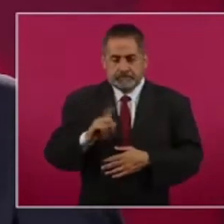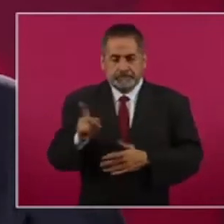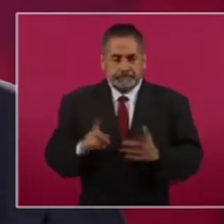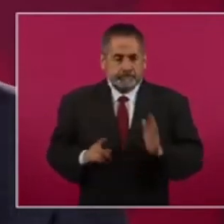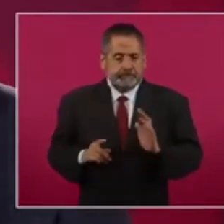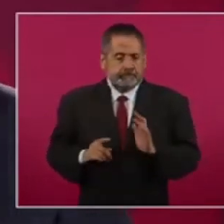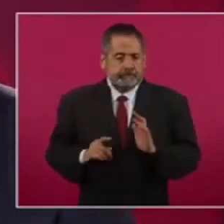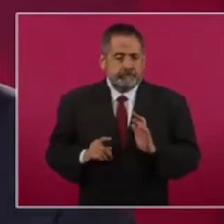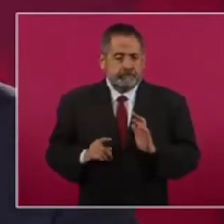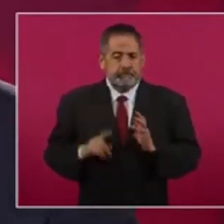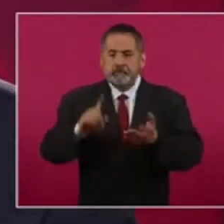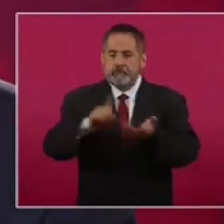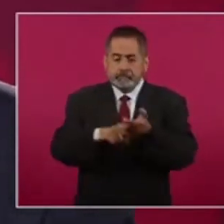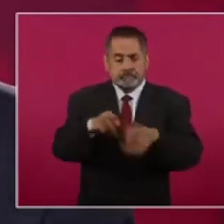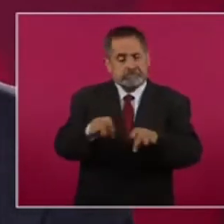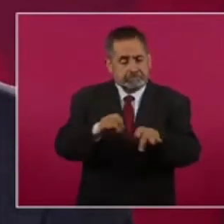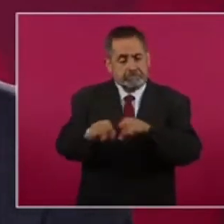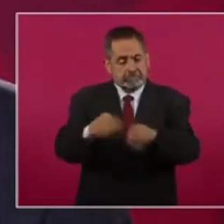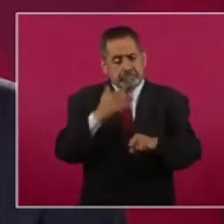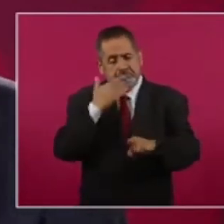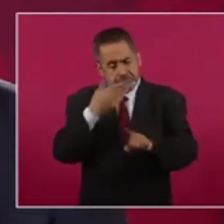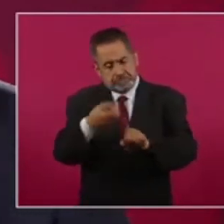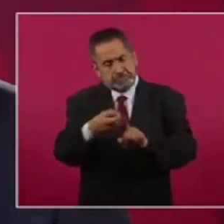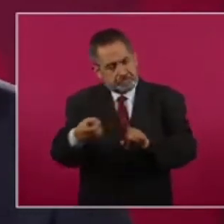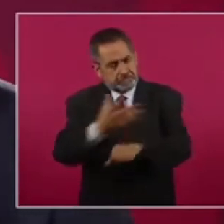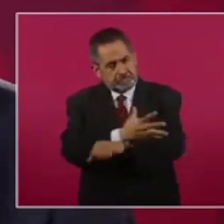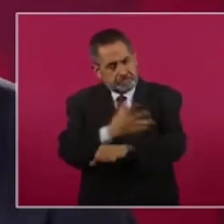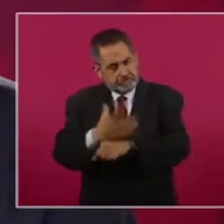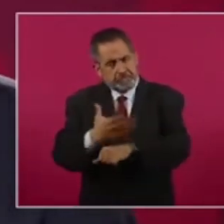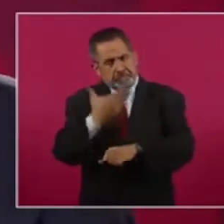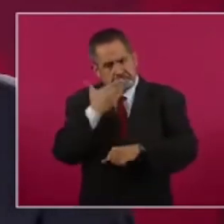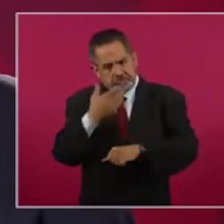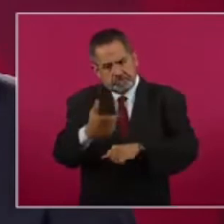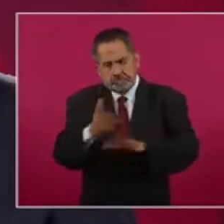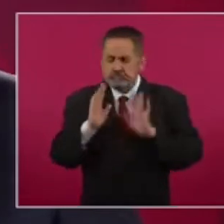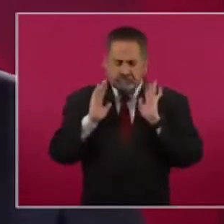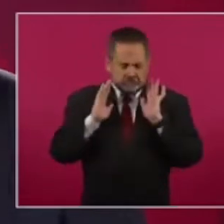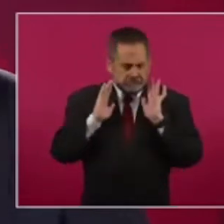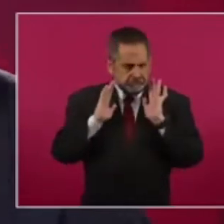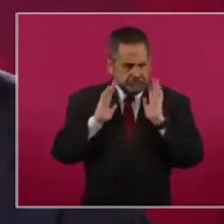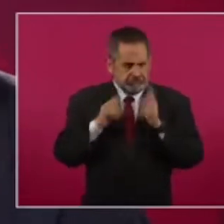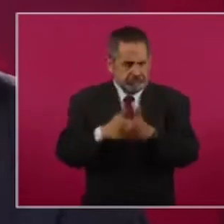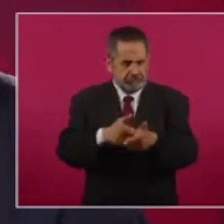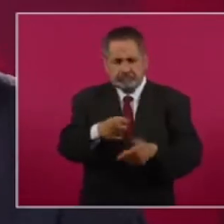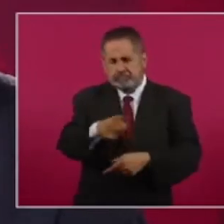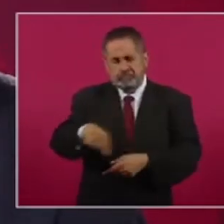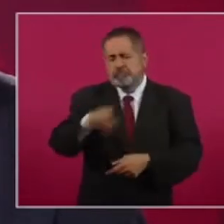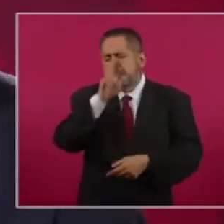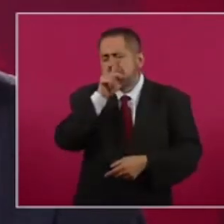El que está trabajando bien, que es un buen servidor público, ese no debe de preocuparse